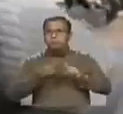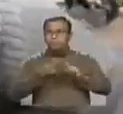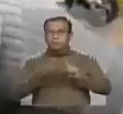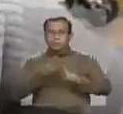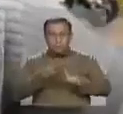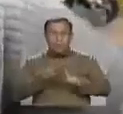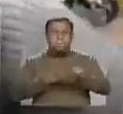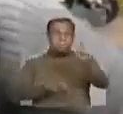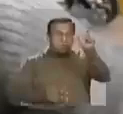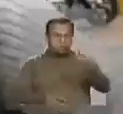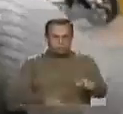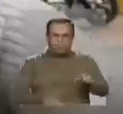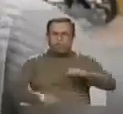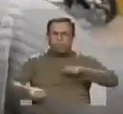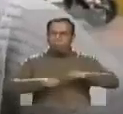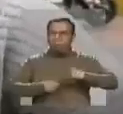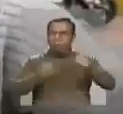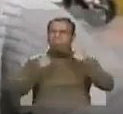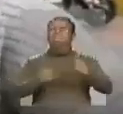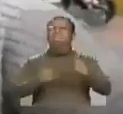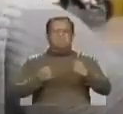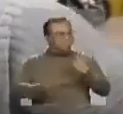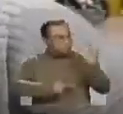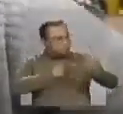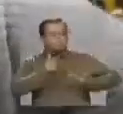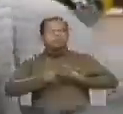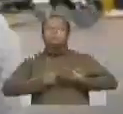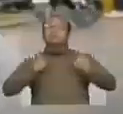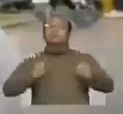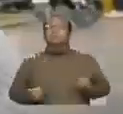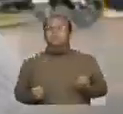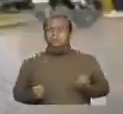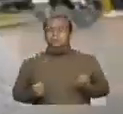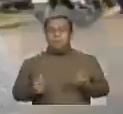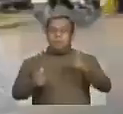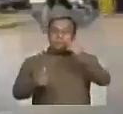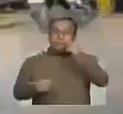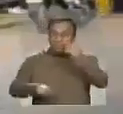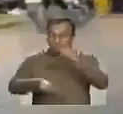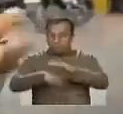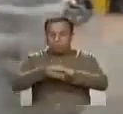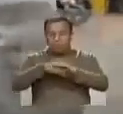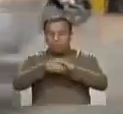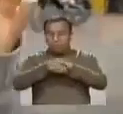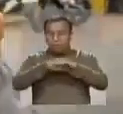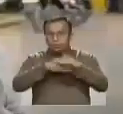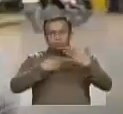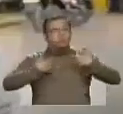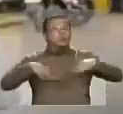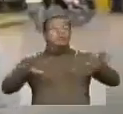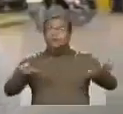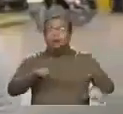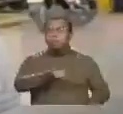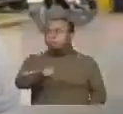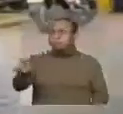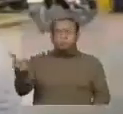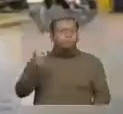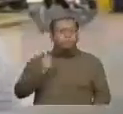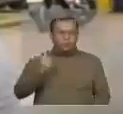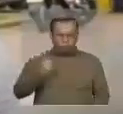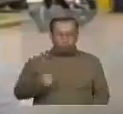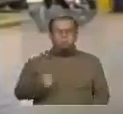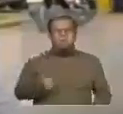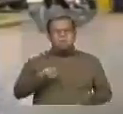persona valiente, guerrera, que está bien, no es cualquiera, es